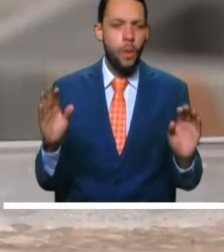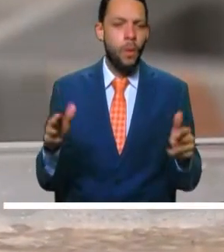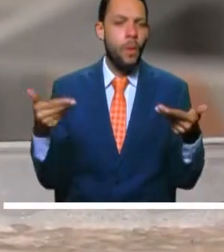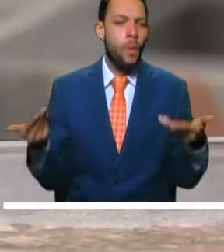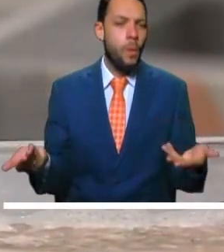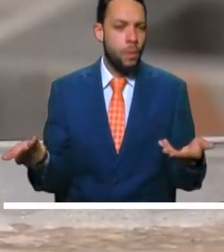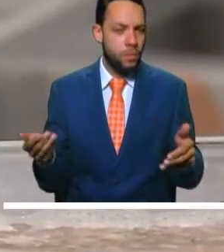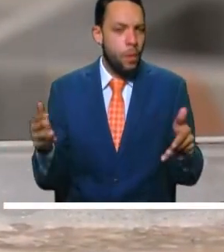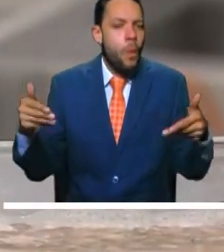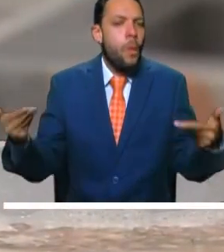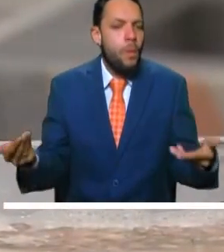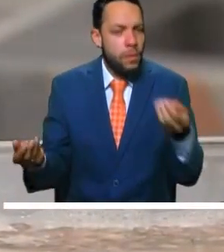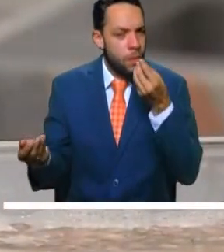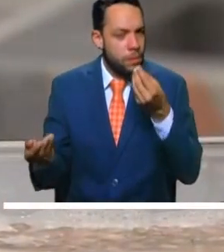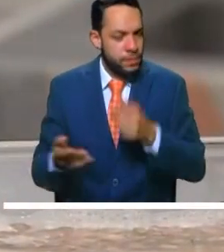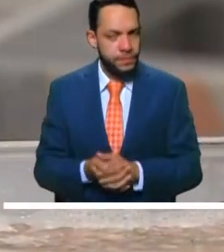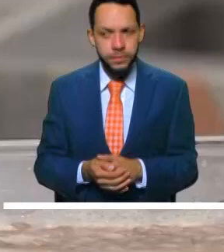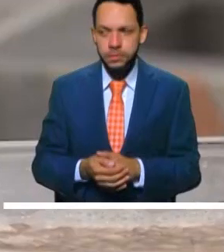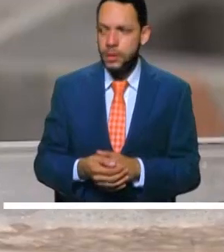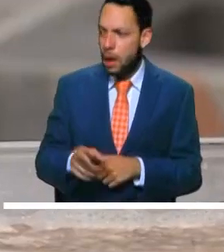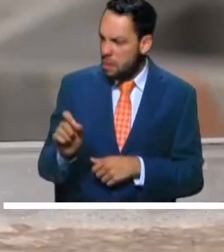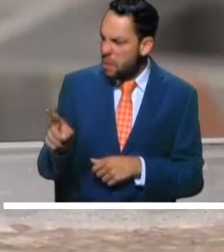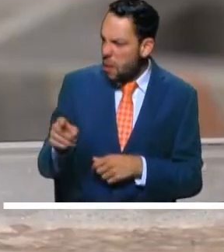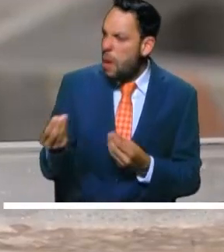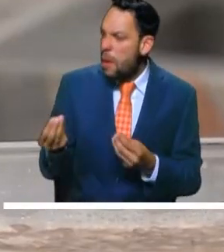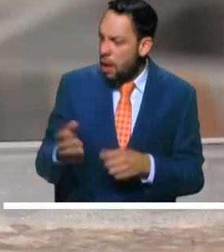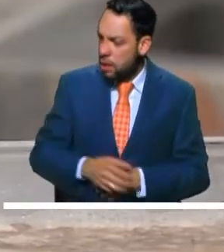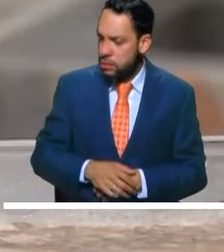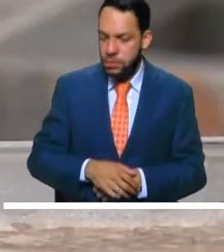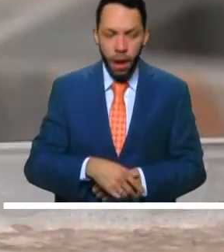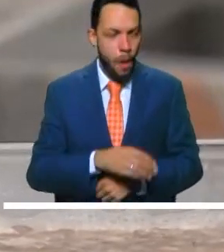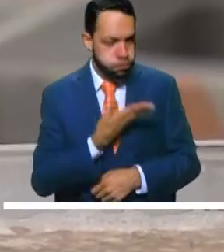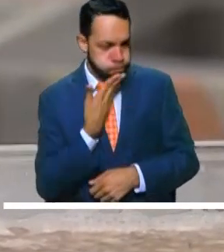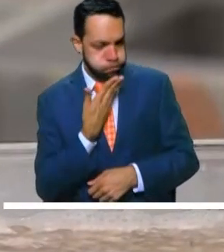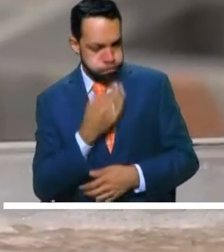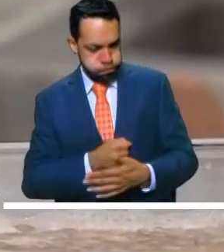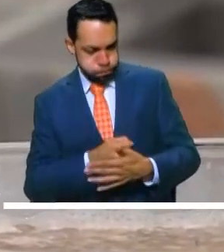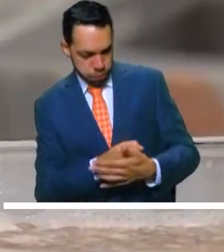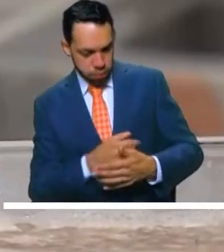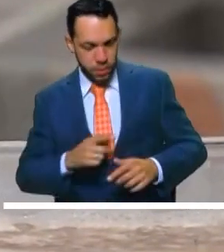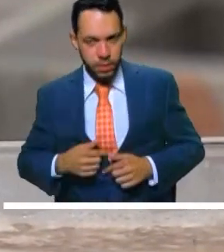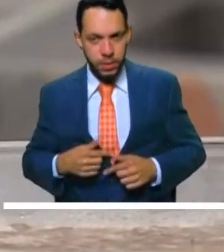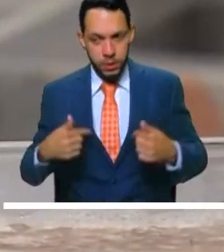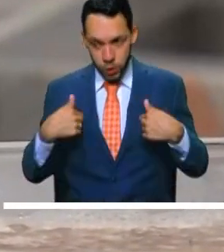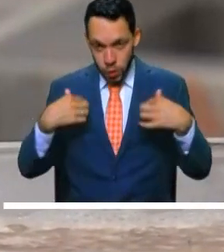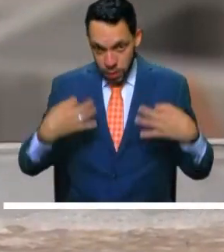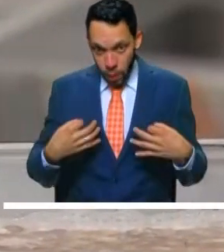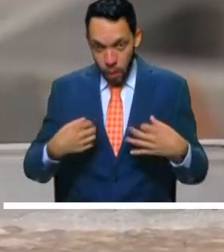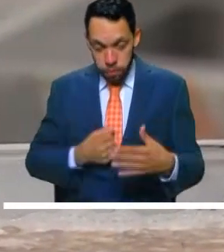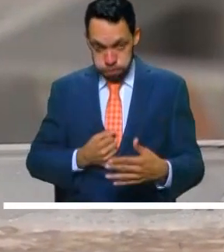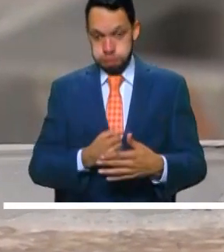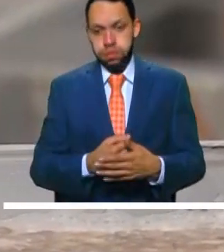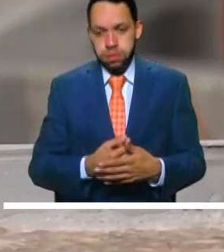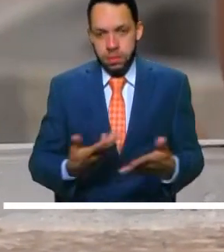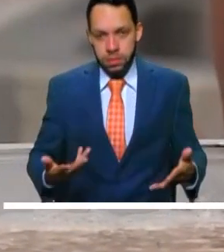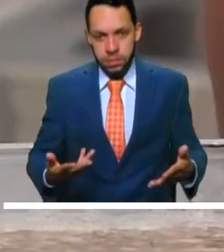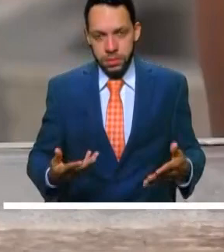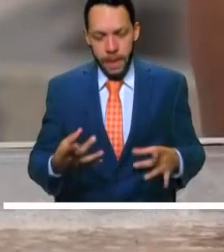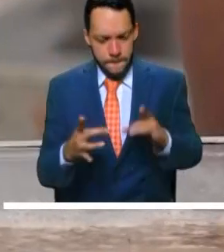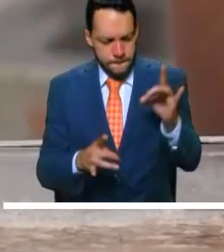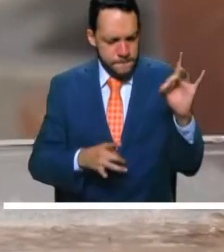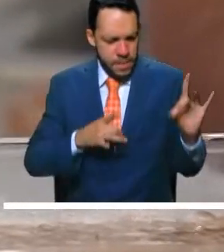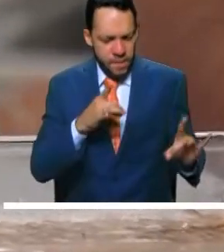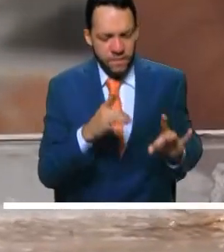pregunto para qué comemos, pues la mayoría dicen para llenarme. Y si ese es mi objetivo, seguramente no voy a ser tan